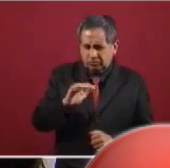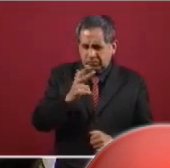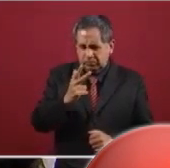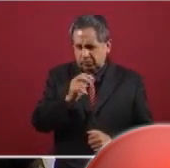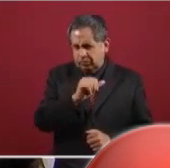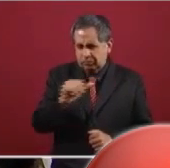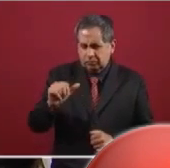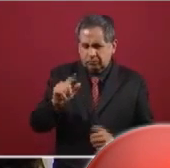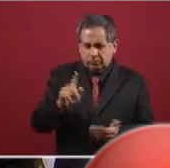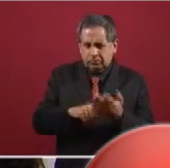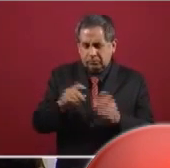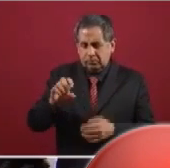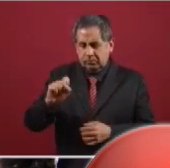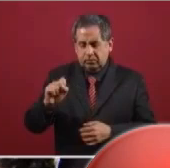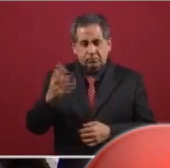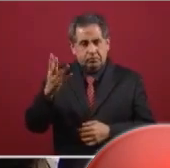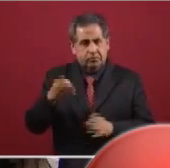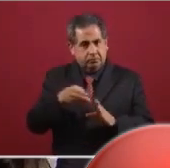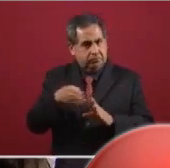58-64.